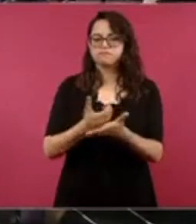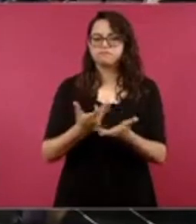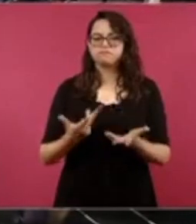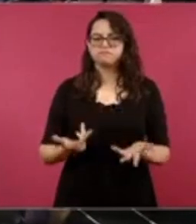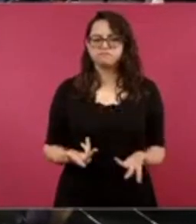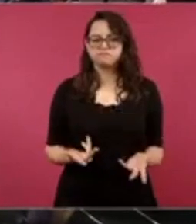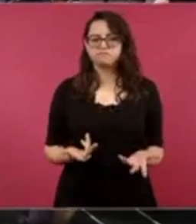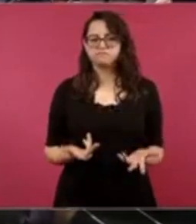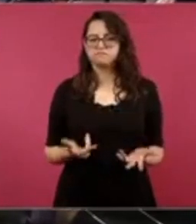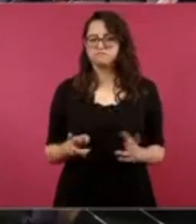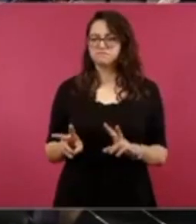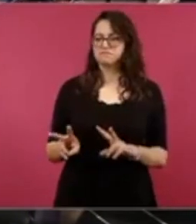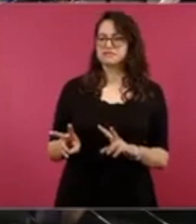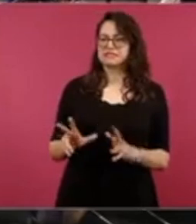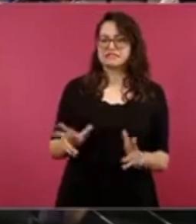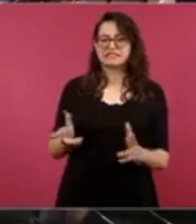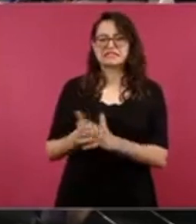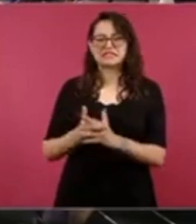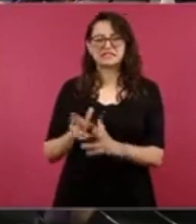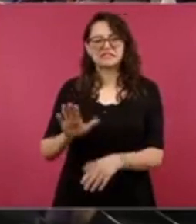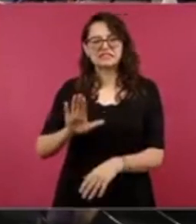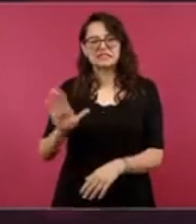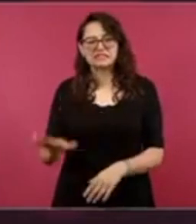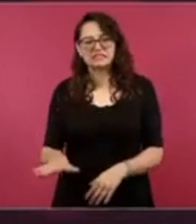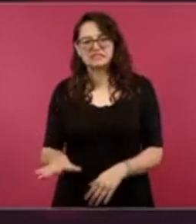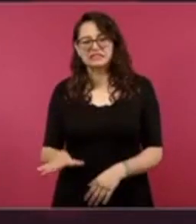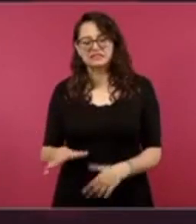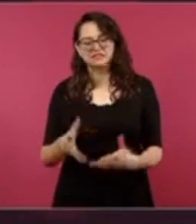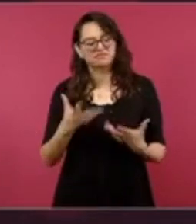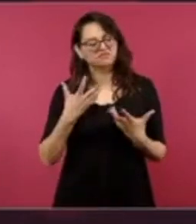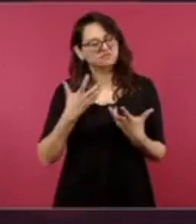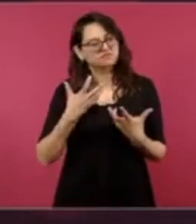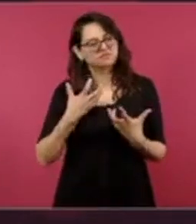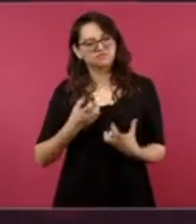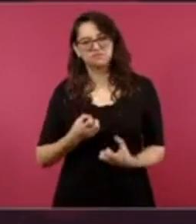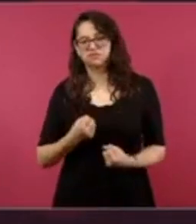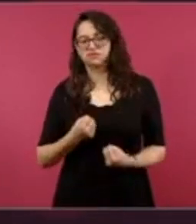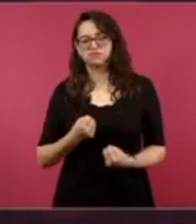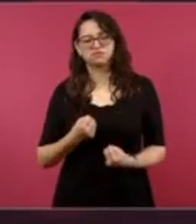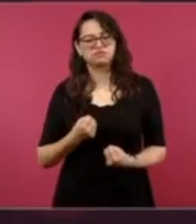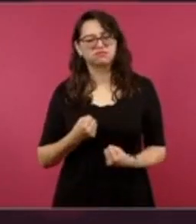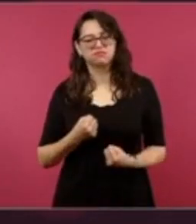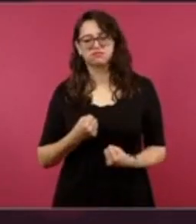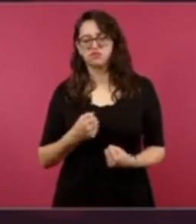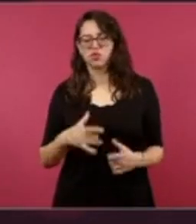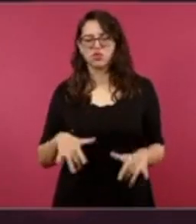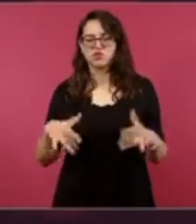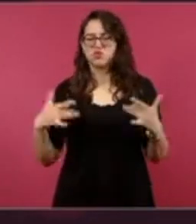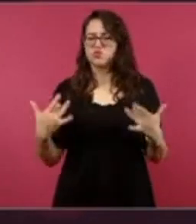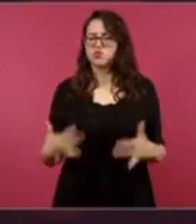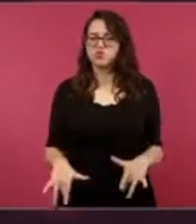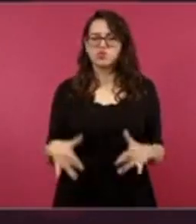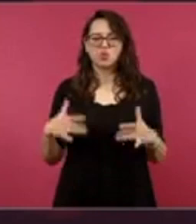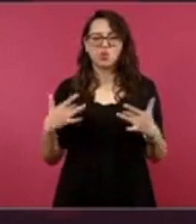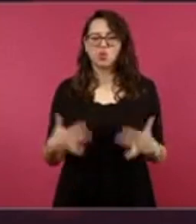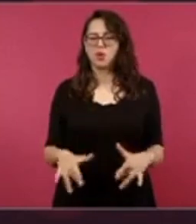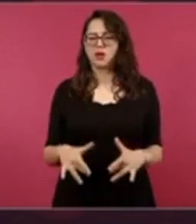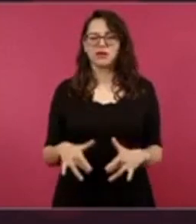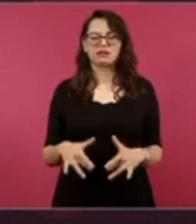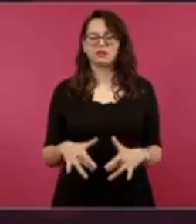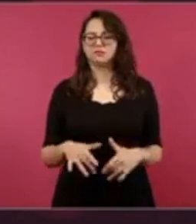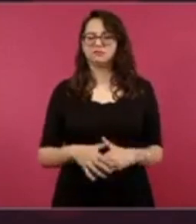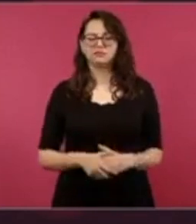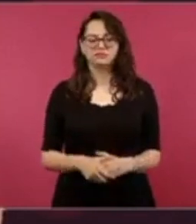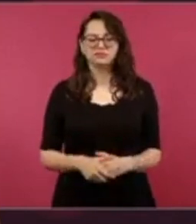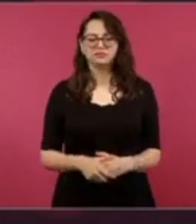Durante la conferencia de la mañanera del presidente Andrés Manuel López Obrador, el titular de la Secretaría de la Defensa Nacional, Luis Crescencio Sandoval,